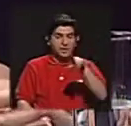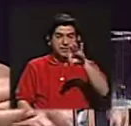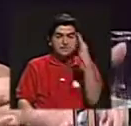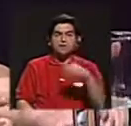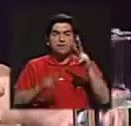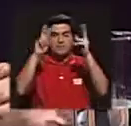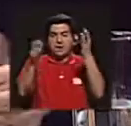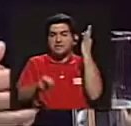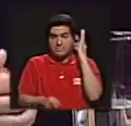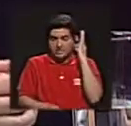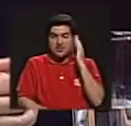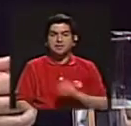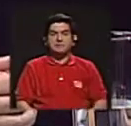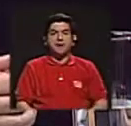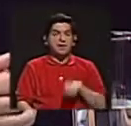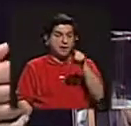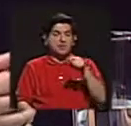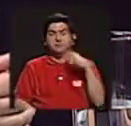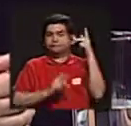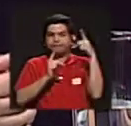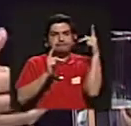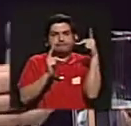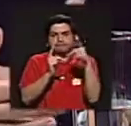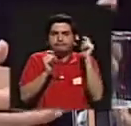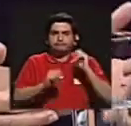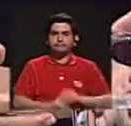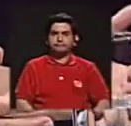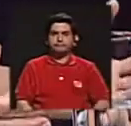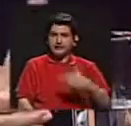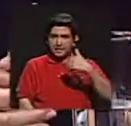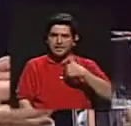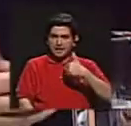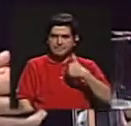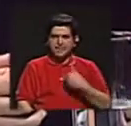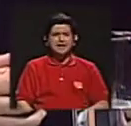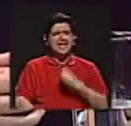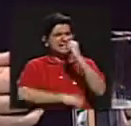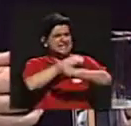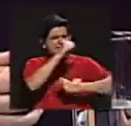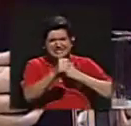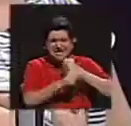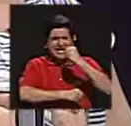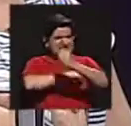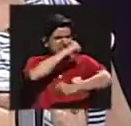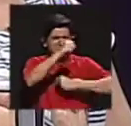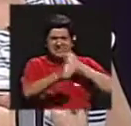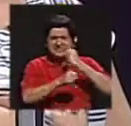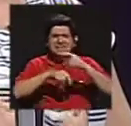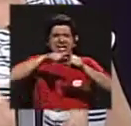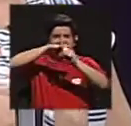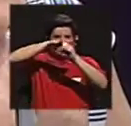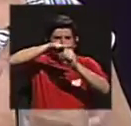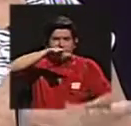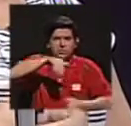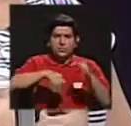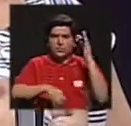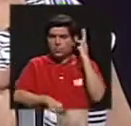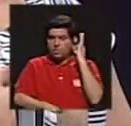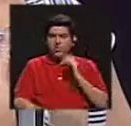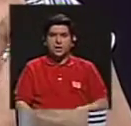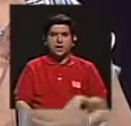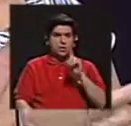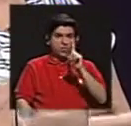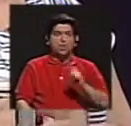temática femenina es una temática ideal, porque ha vivido siglos de invisibilización. La mujer como agente de cambio,